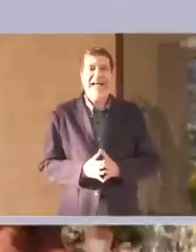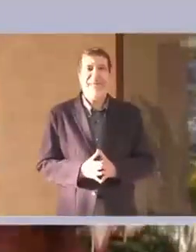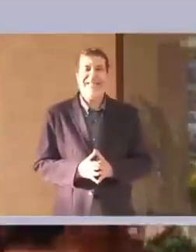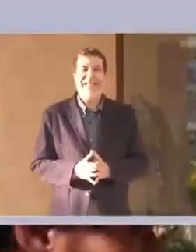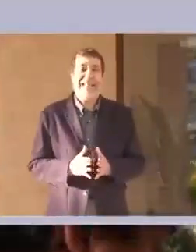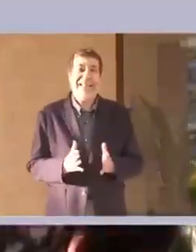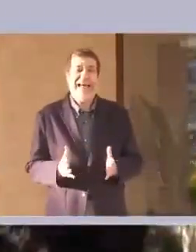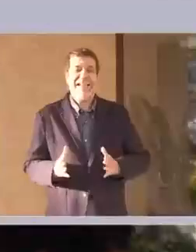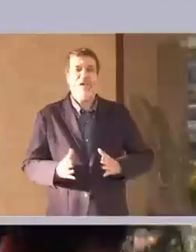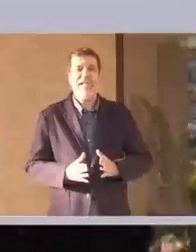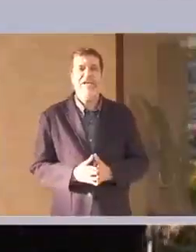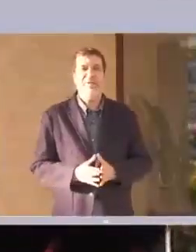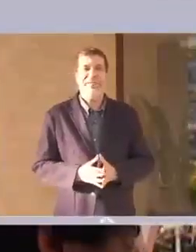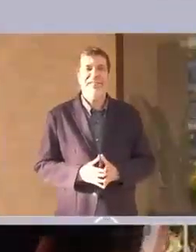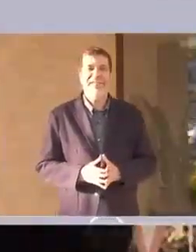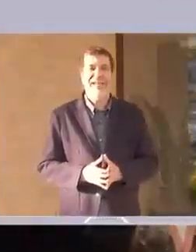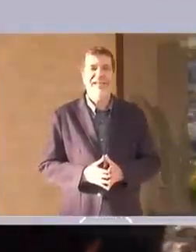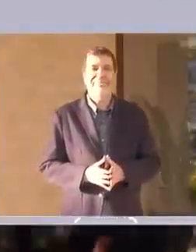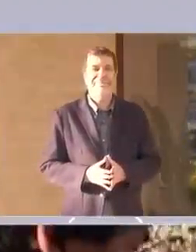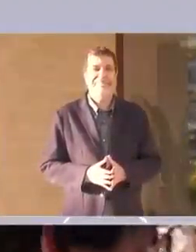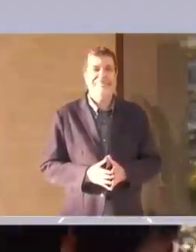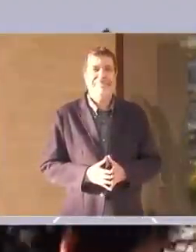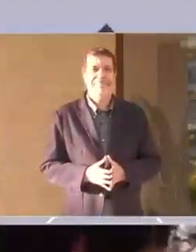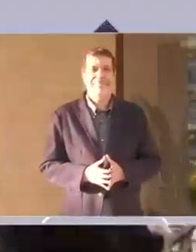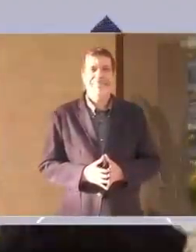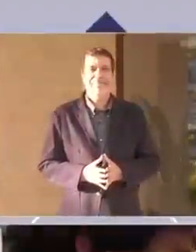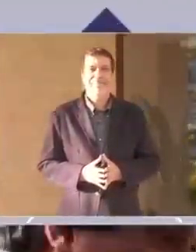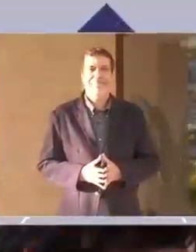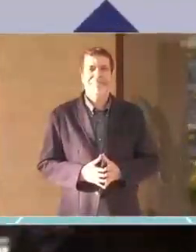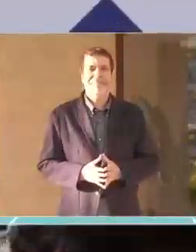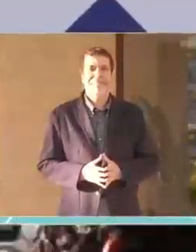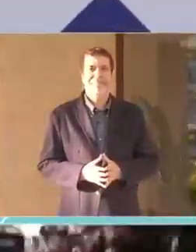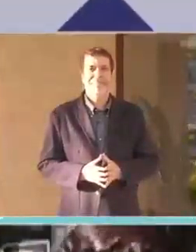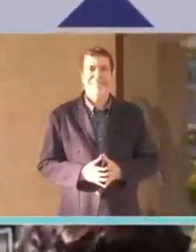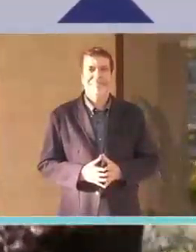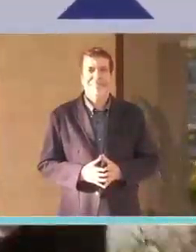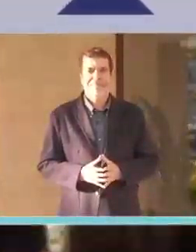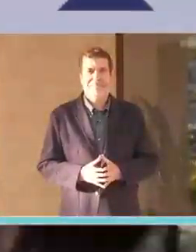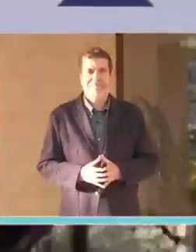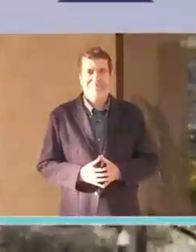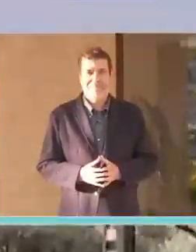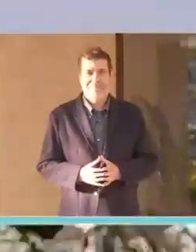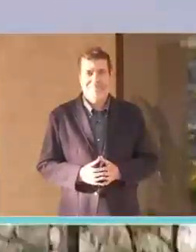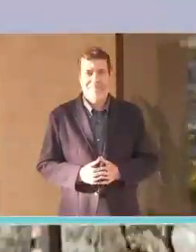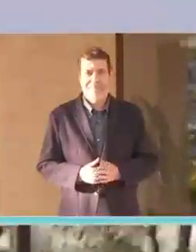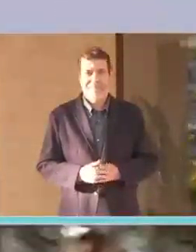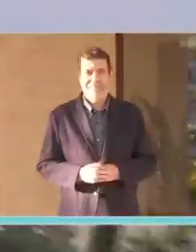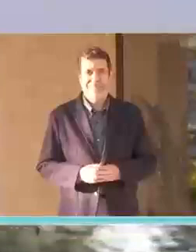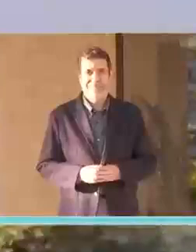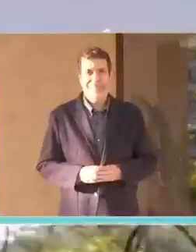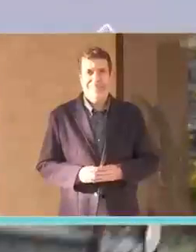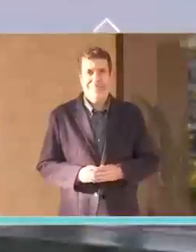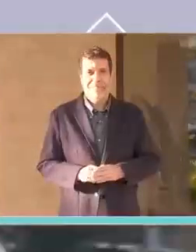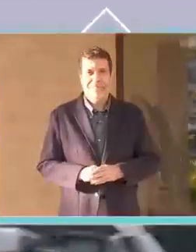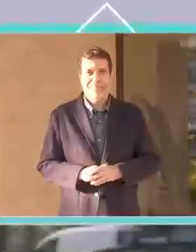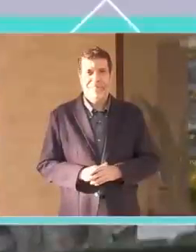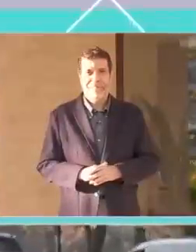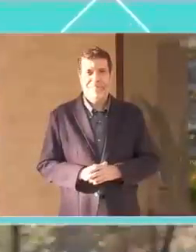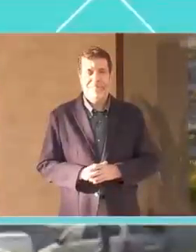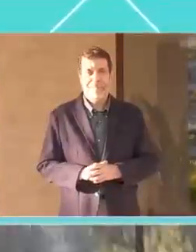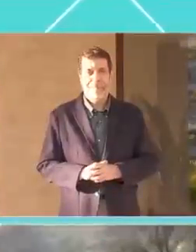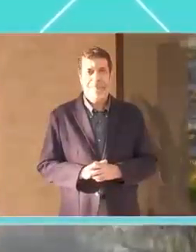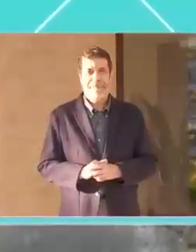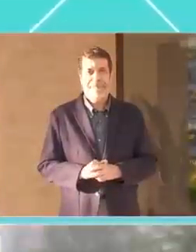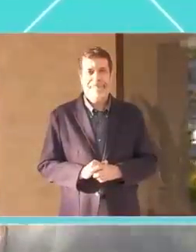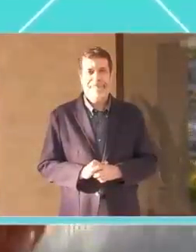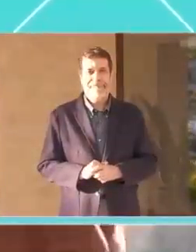de entrada para ser candidata o candidato presidencial. Bueno, sin duda, esta candidatura y esta elección presidencial en particular va a